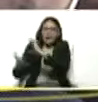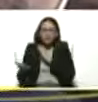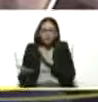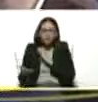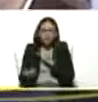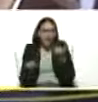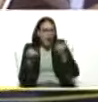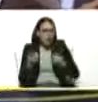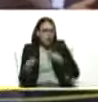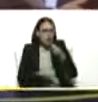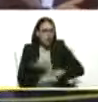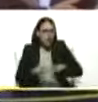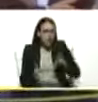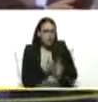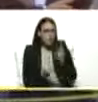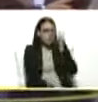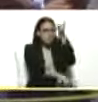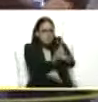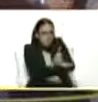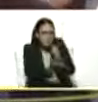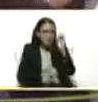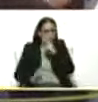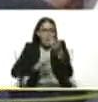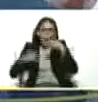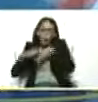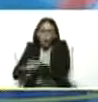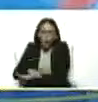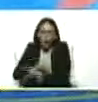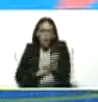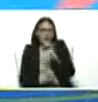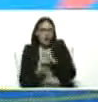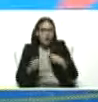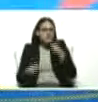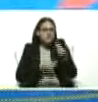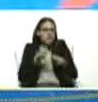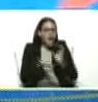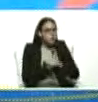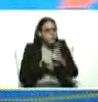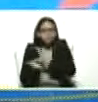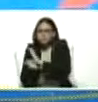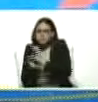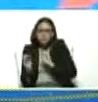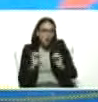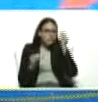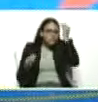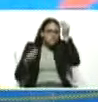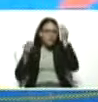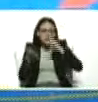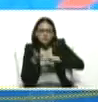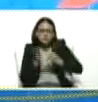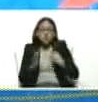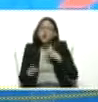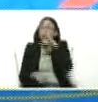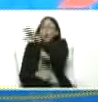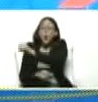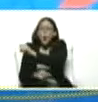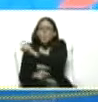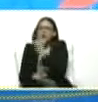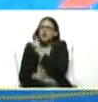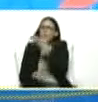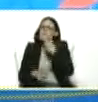más? Bueno, vamos a hacer esto. No, eso no, vamos a pensar bien. Esta máquina no está muy cara, vamos a comprar